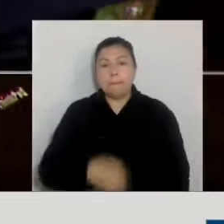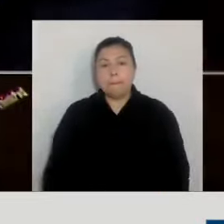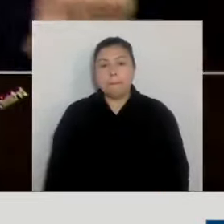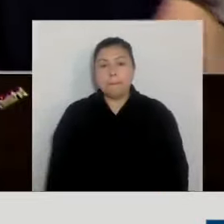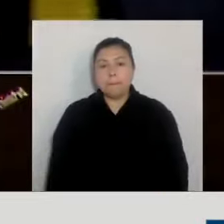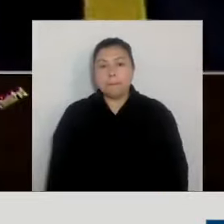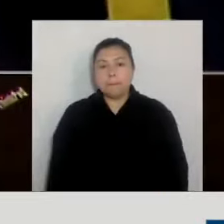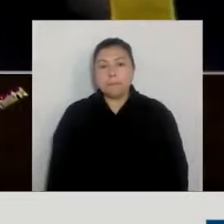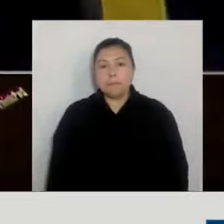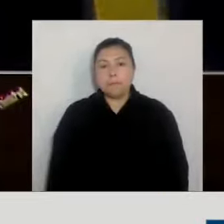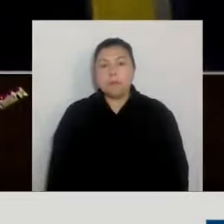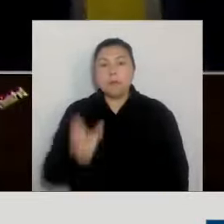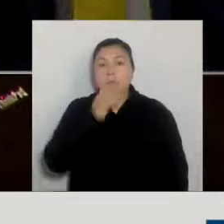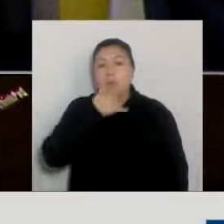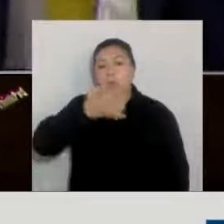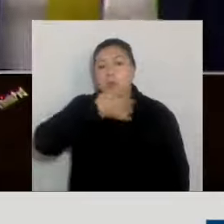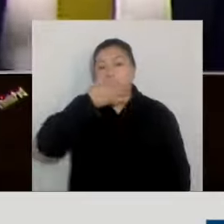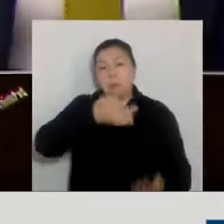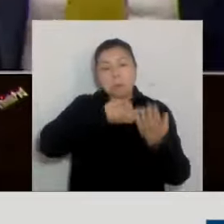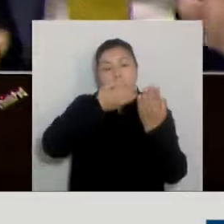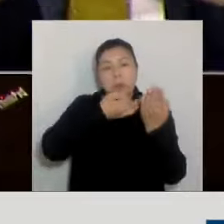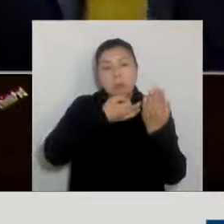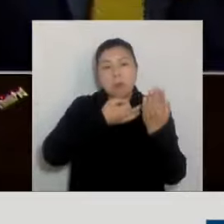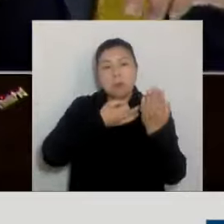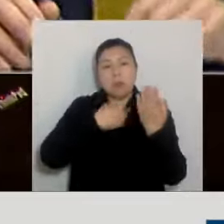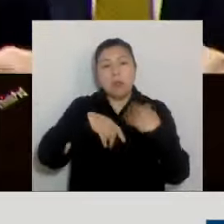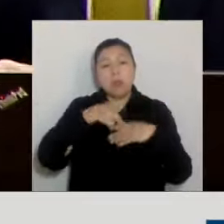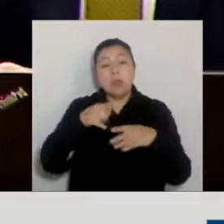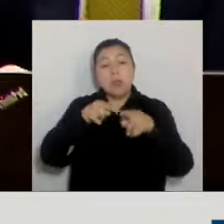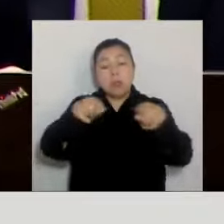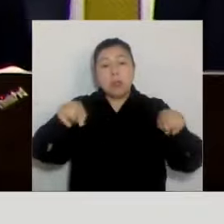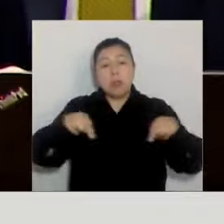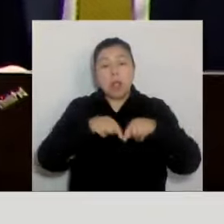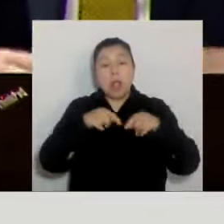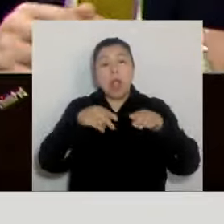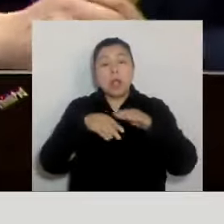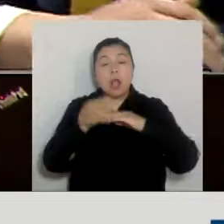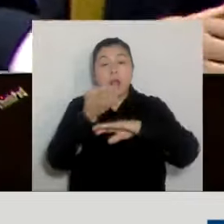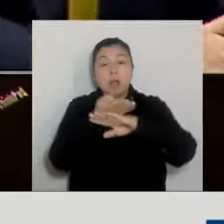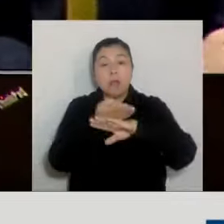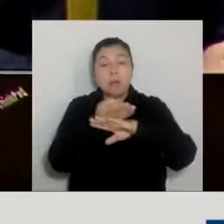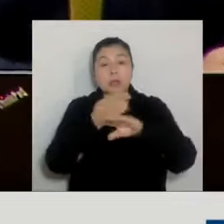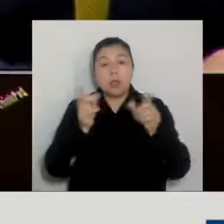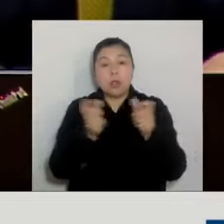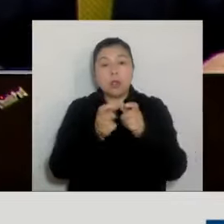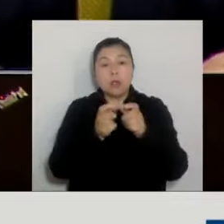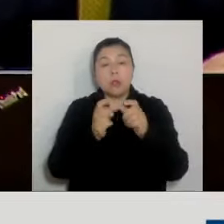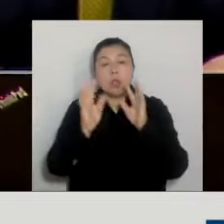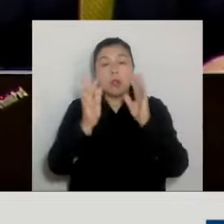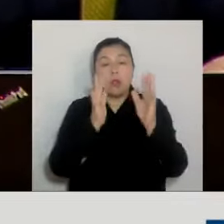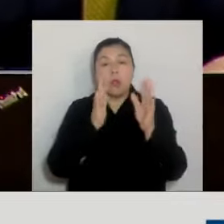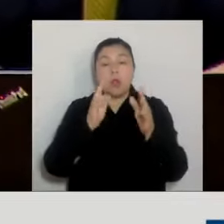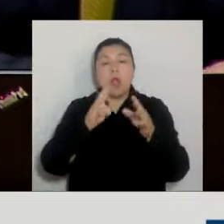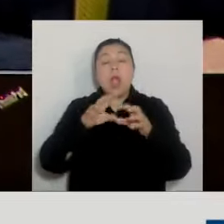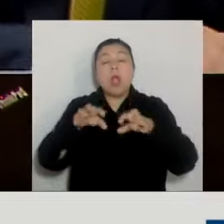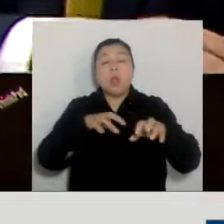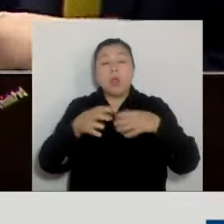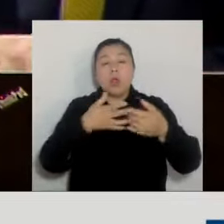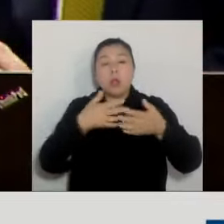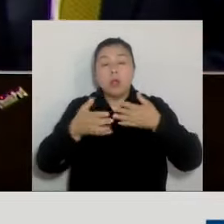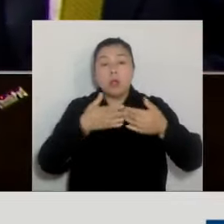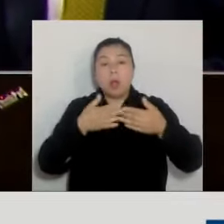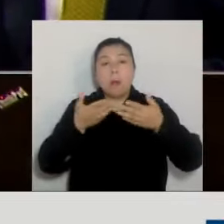no hay palabra sobre la cuenta si le parece a la sala se accedería la solicitud de la comisión de medio ambiente y recursos naturales para